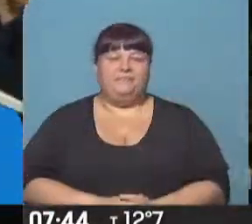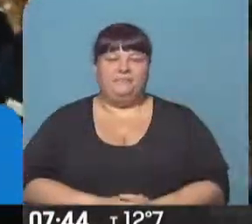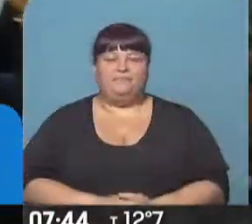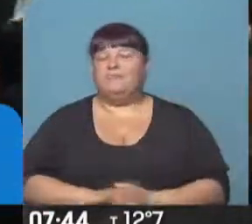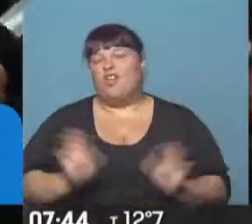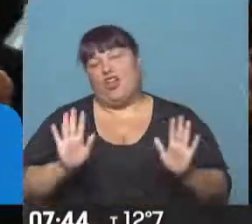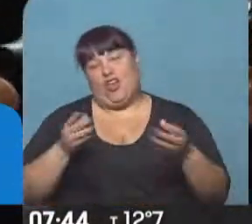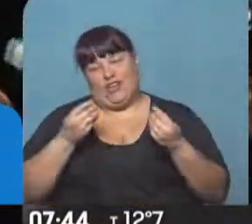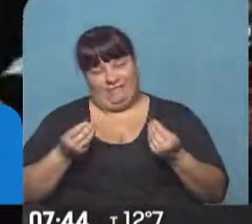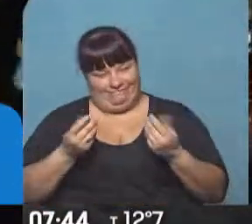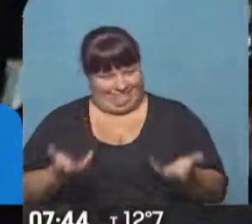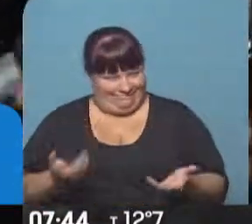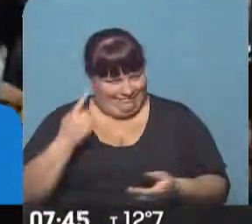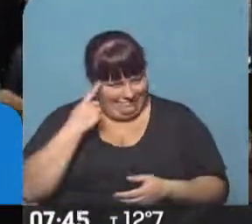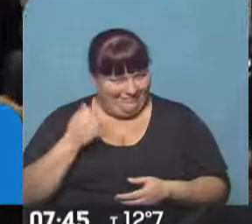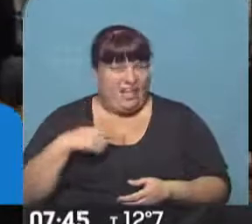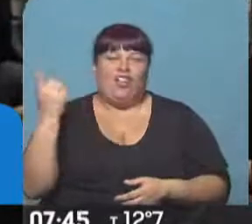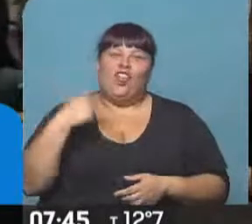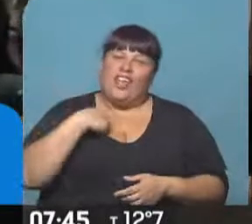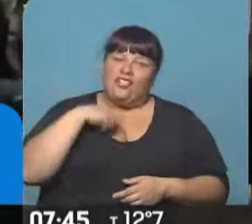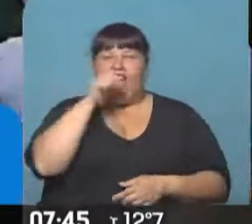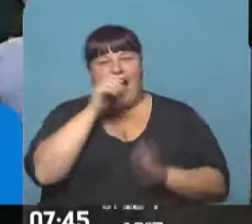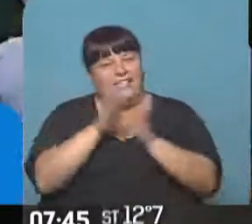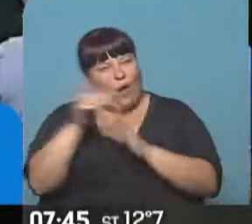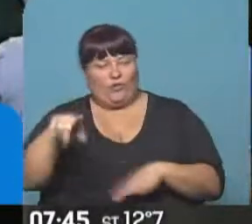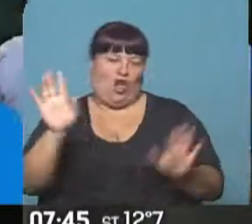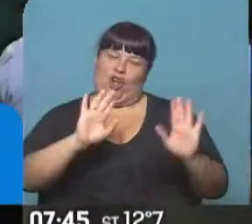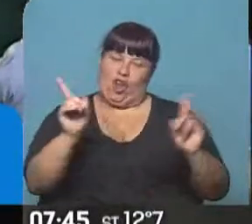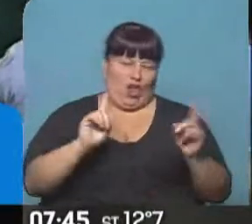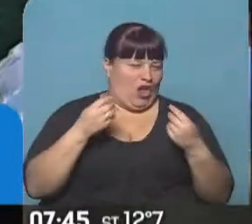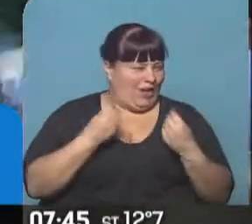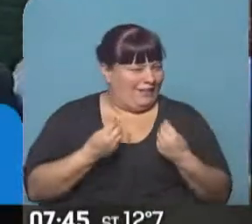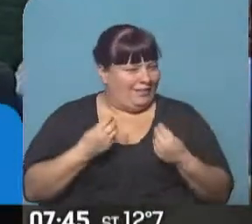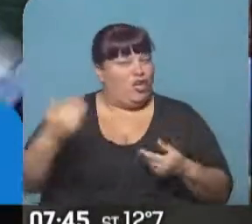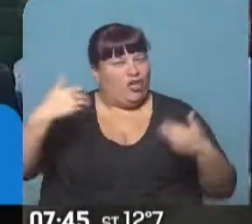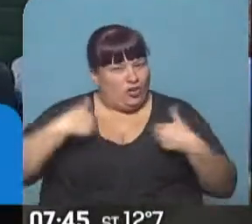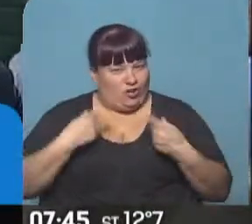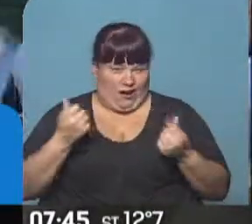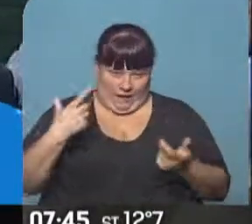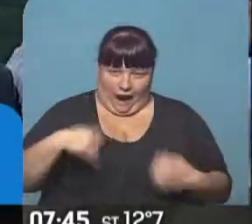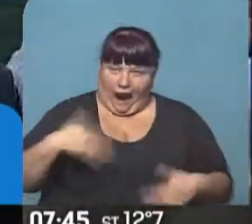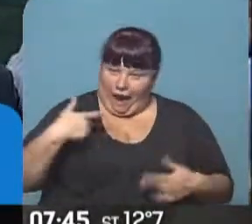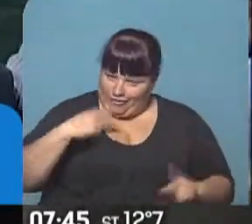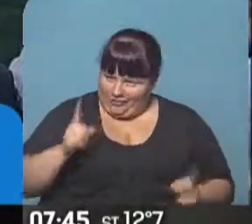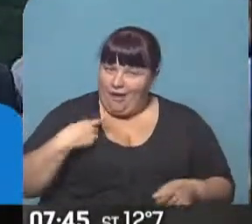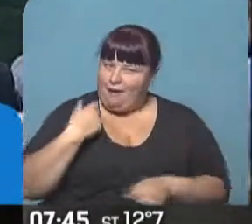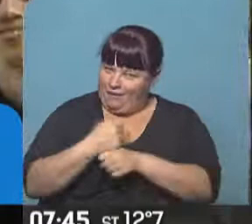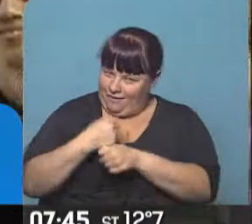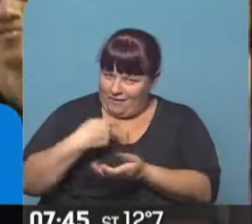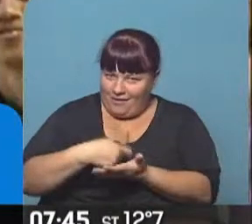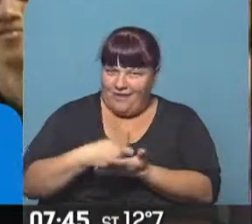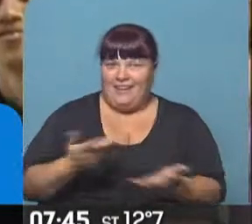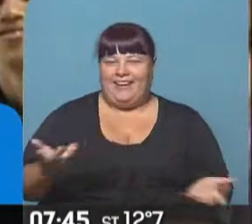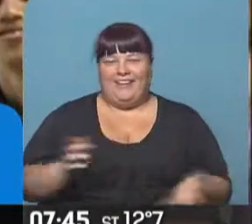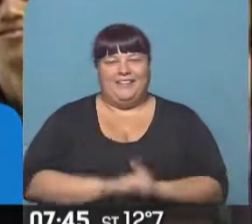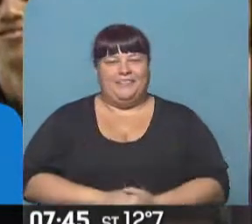No, es que se cree. Ahora todos quieren que yo cante con ellos. No. Yo me cotizo también, mijo. Yo me cotizo.